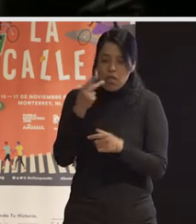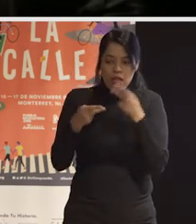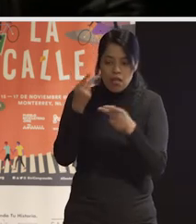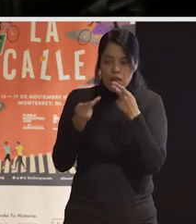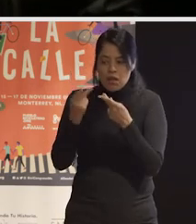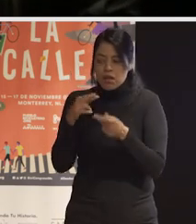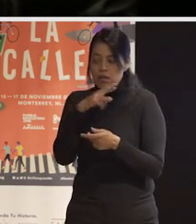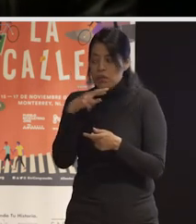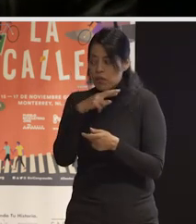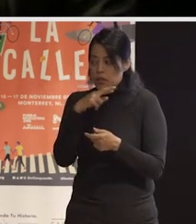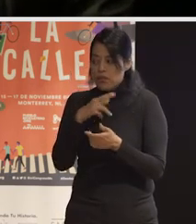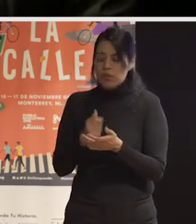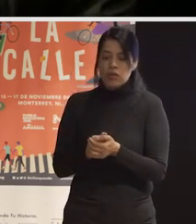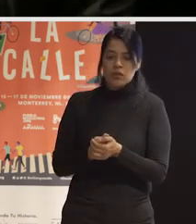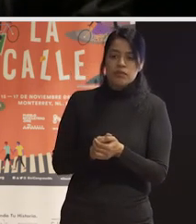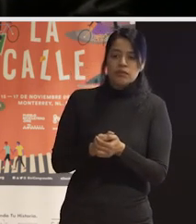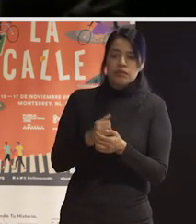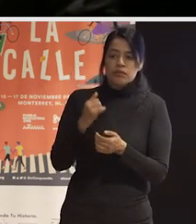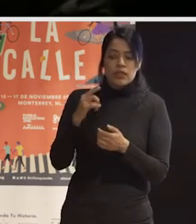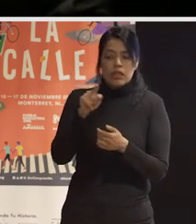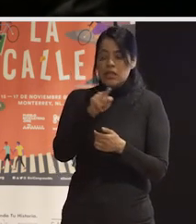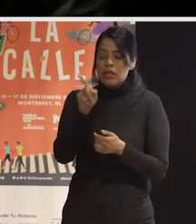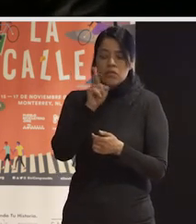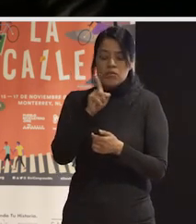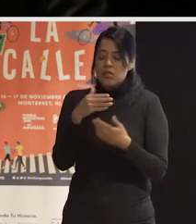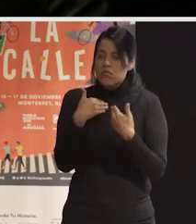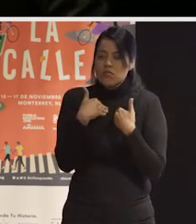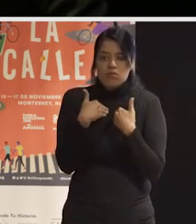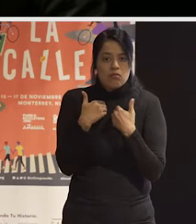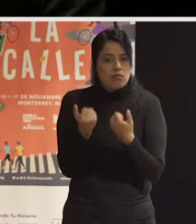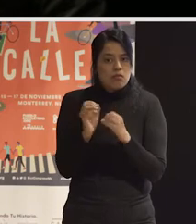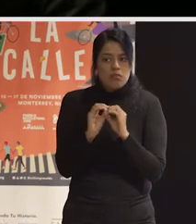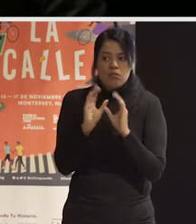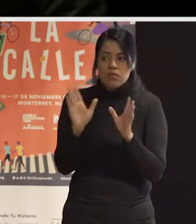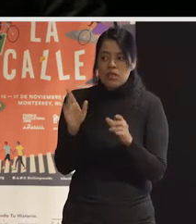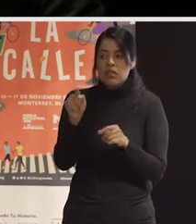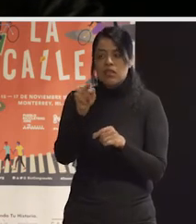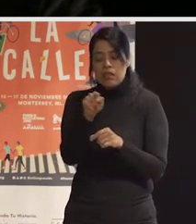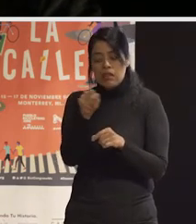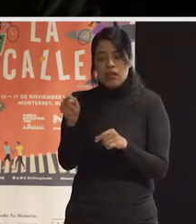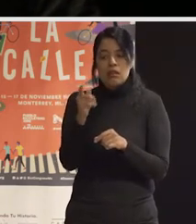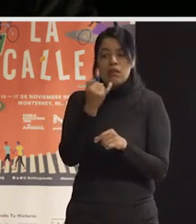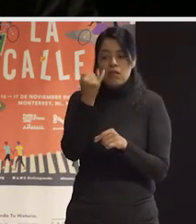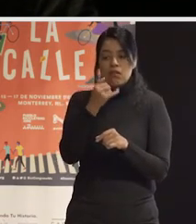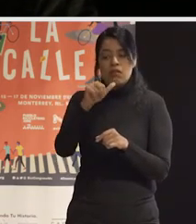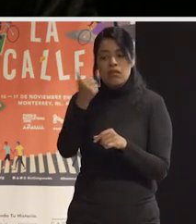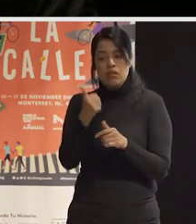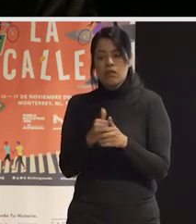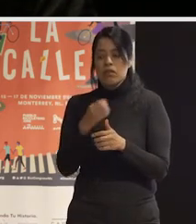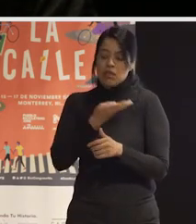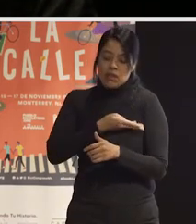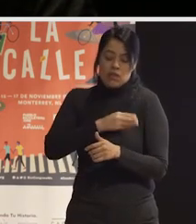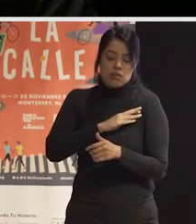súper rápido verdad y no entendía yo plenamente que ellas hablan otro idioma que el